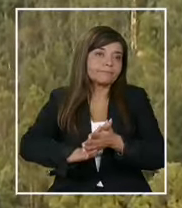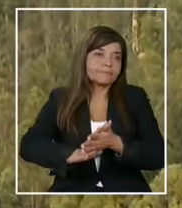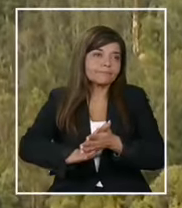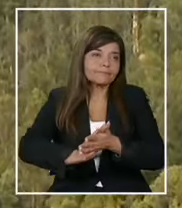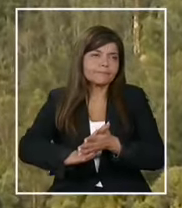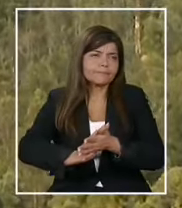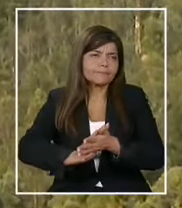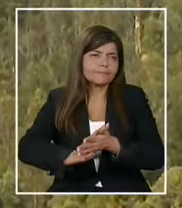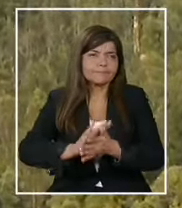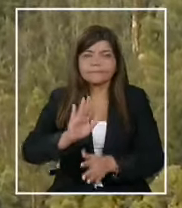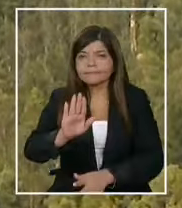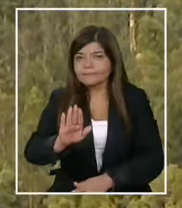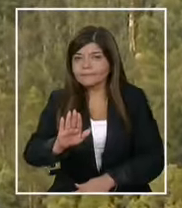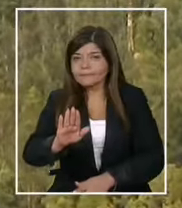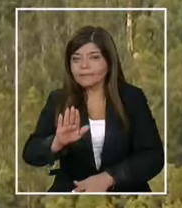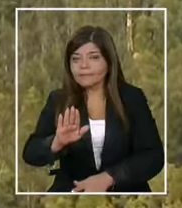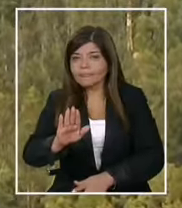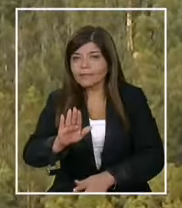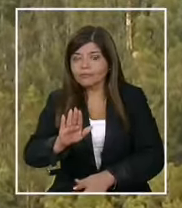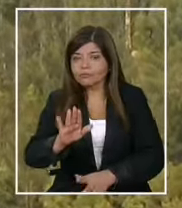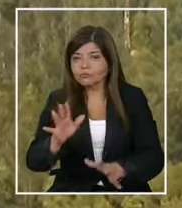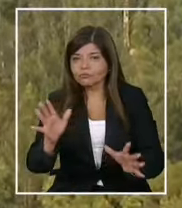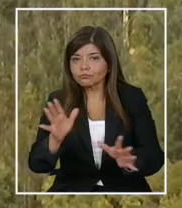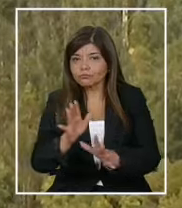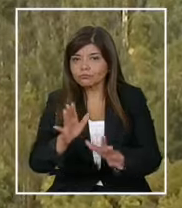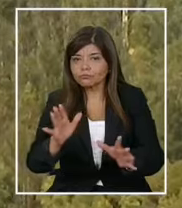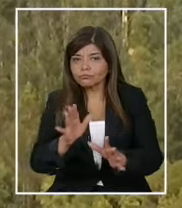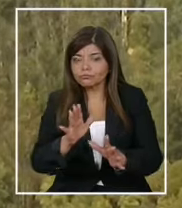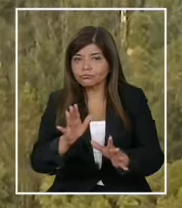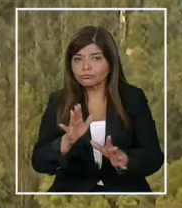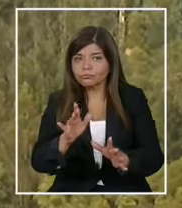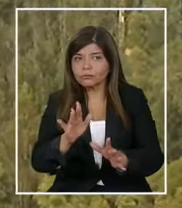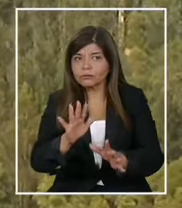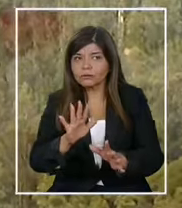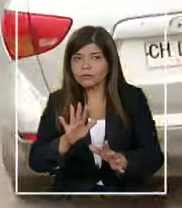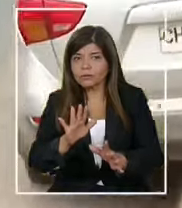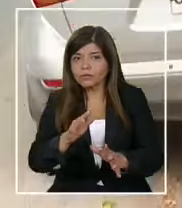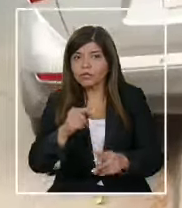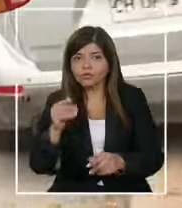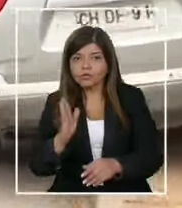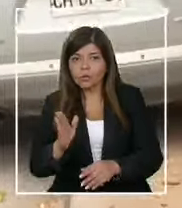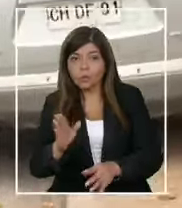cierto?, la intensidad que pueda tener en un momento determinado el fuego.